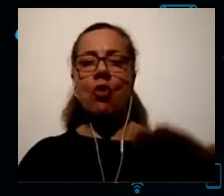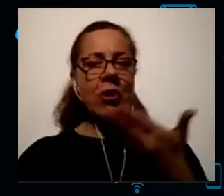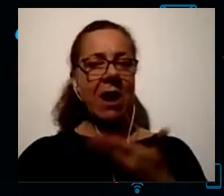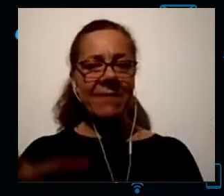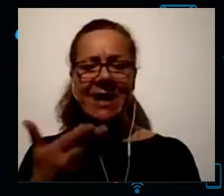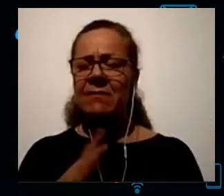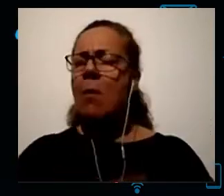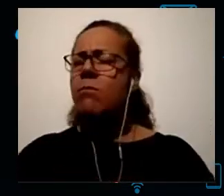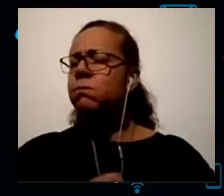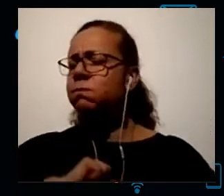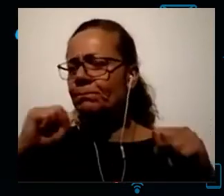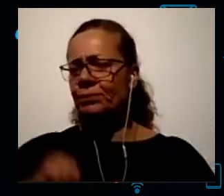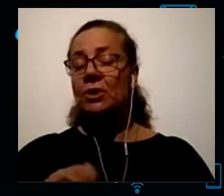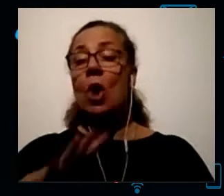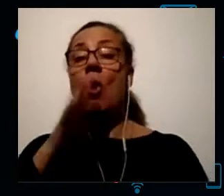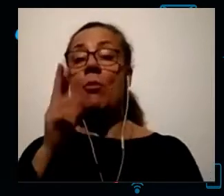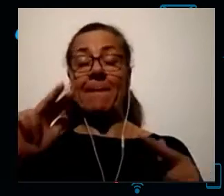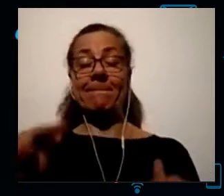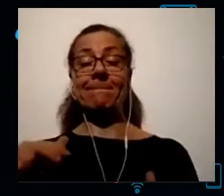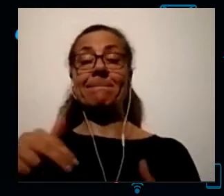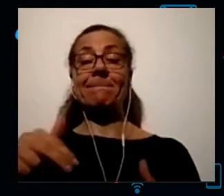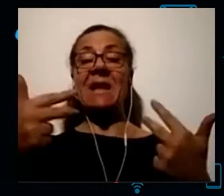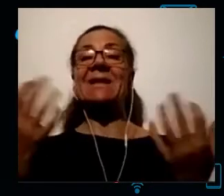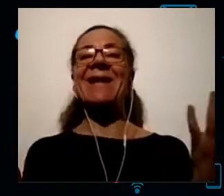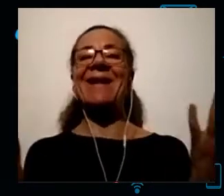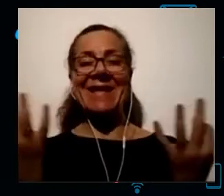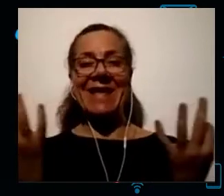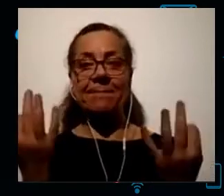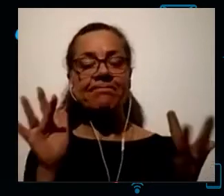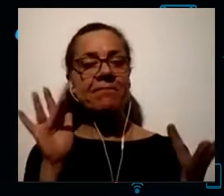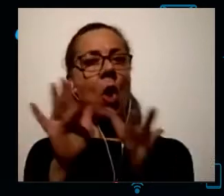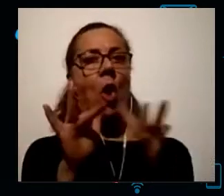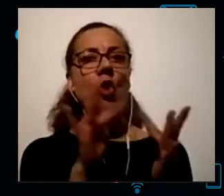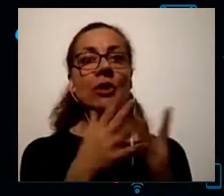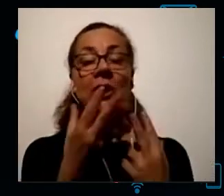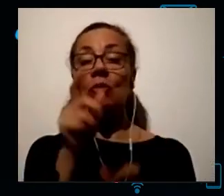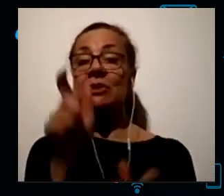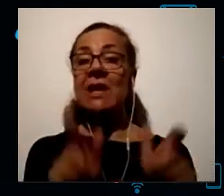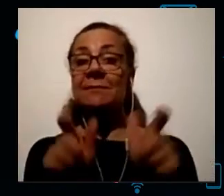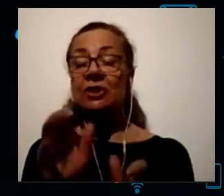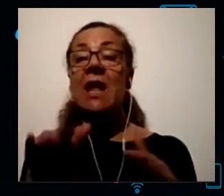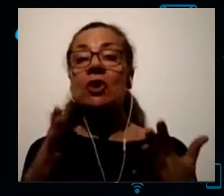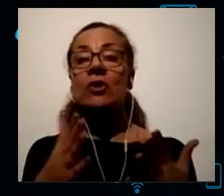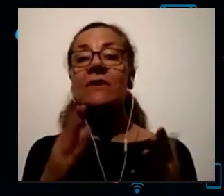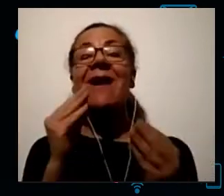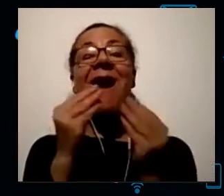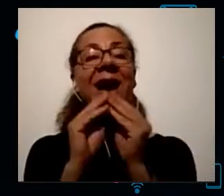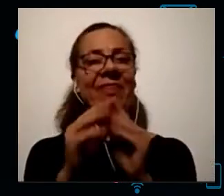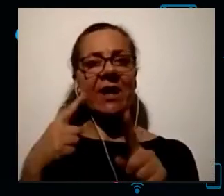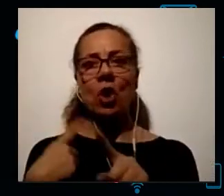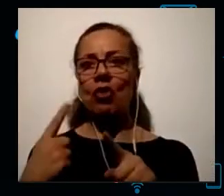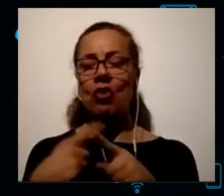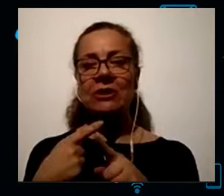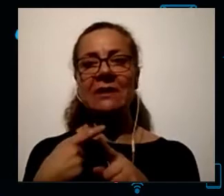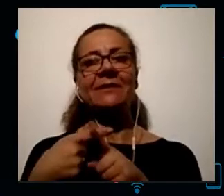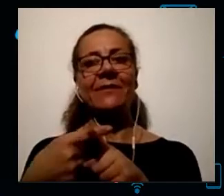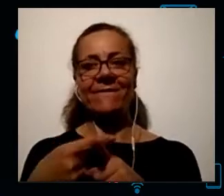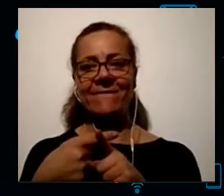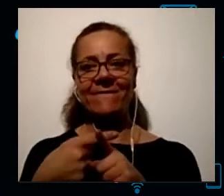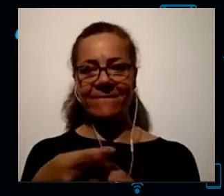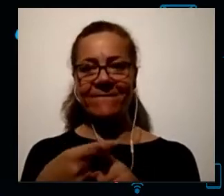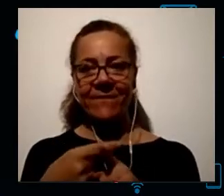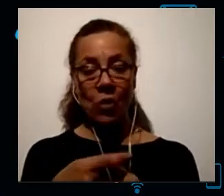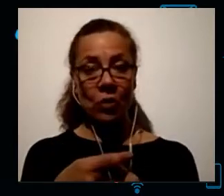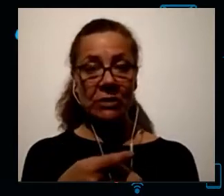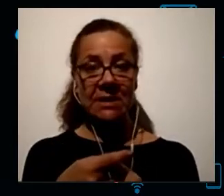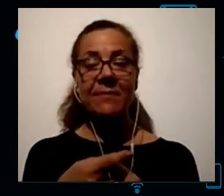potente porque nos permiten entrar en contacto con muchas personas y por lo tanto construir cosas conjuntamente desde un punto